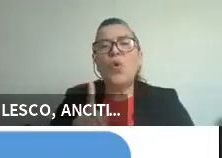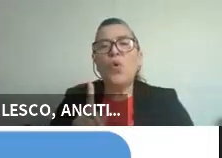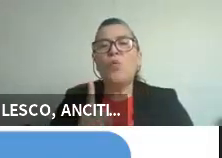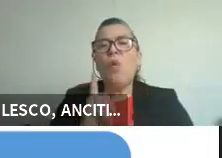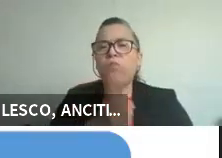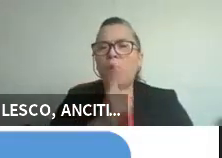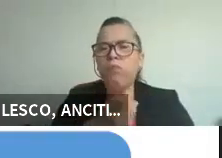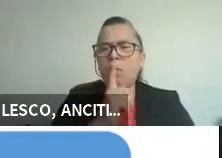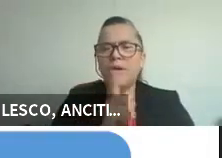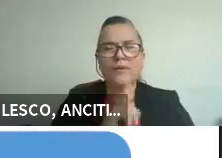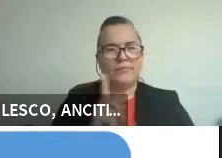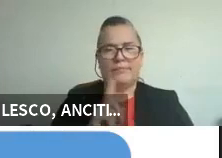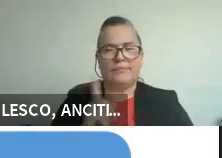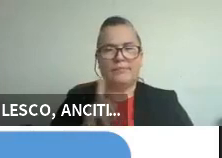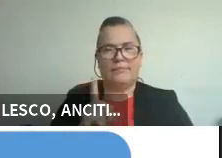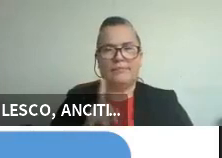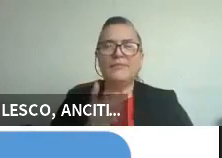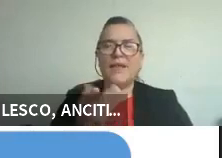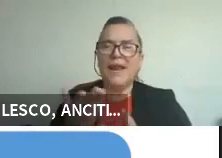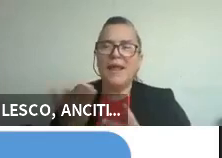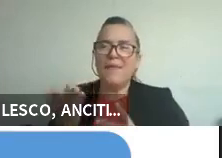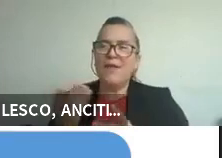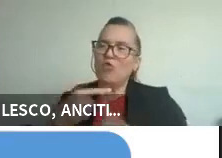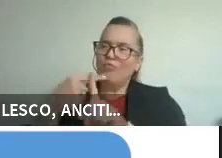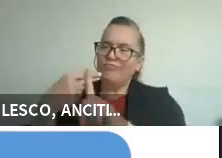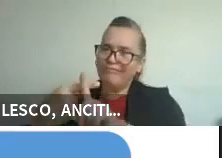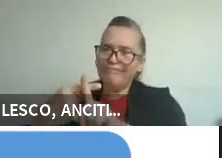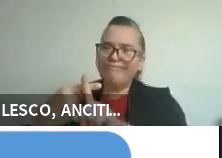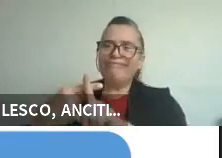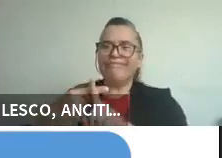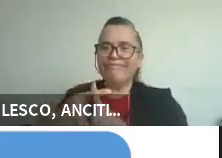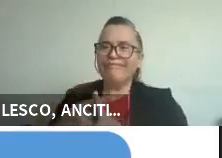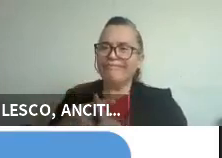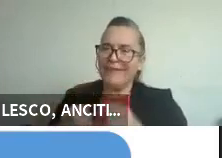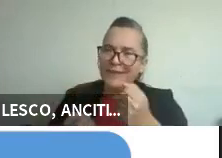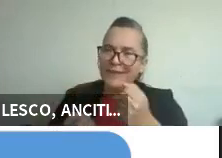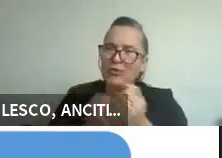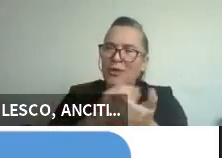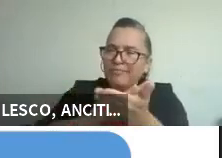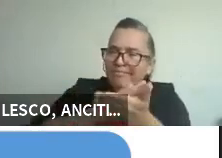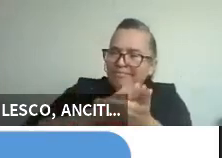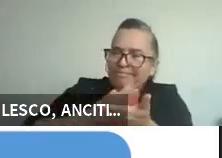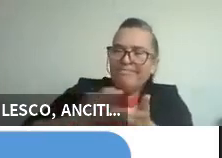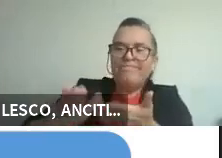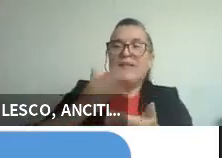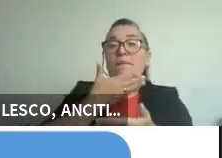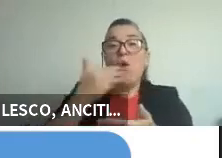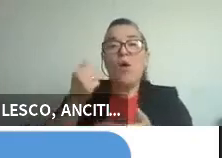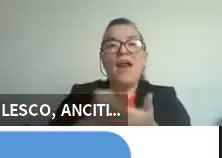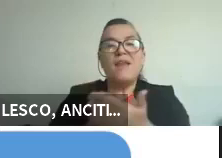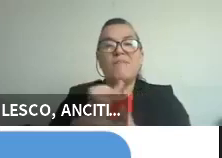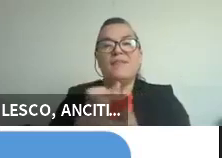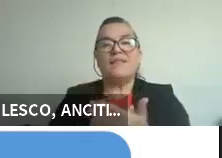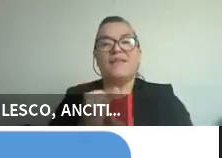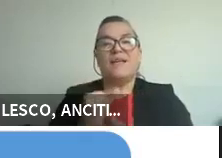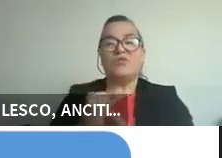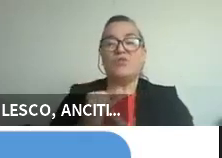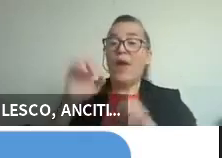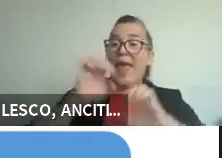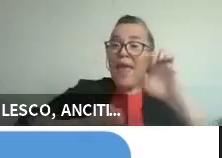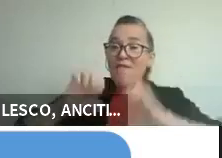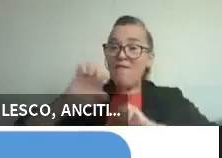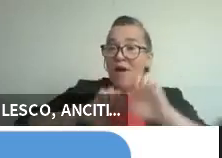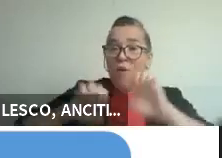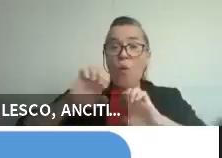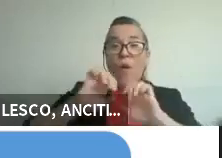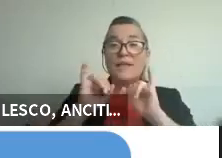sí como un seguro como un elemento positivo que ayuda a depurar y mejorar la investigación no hay insumo más